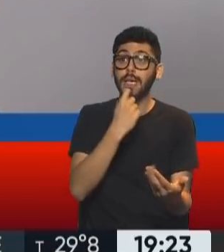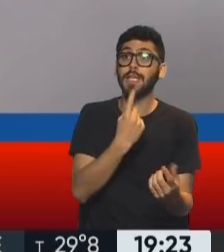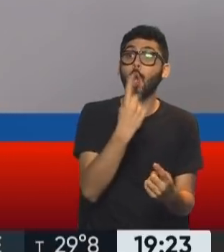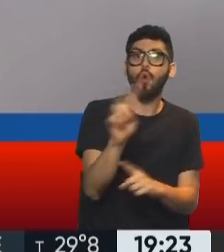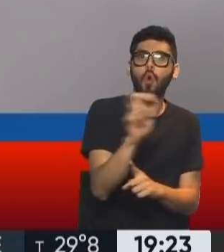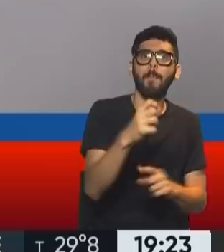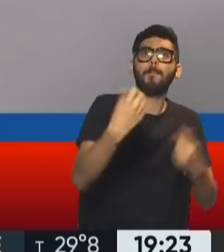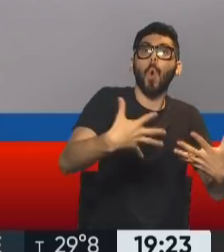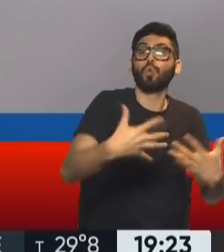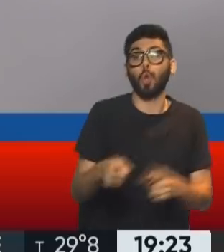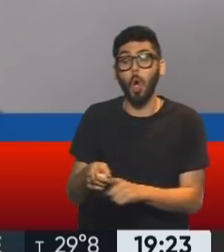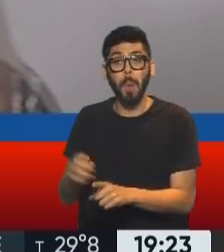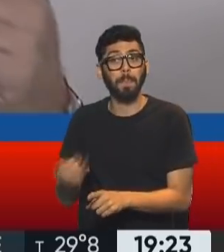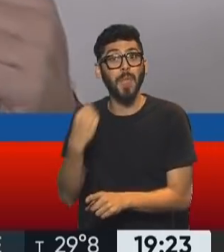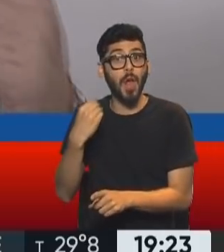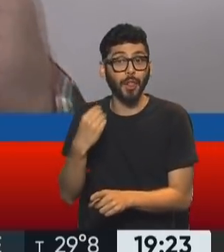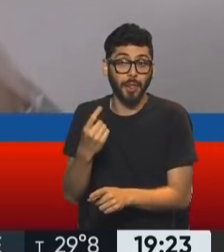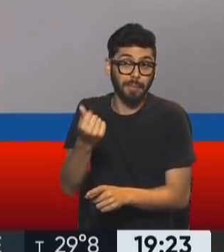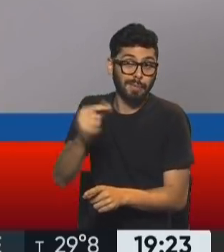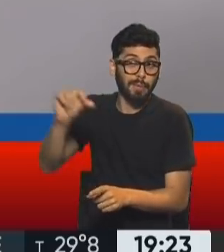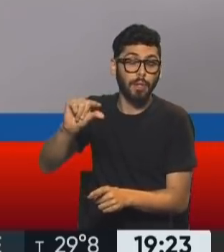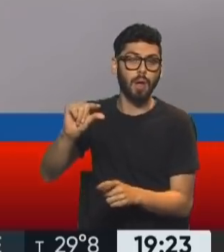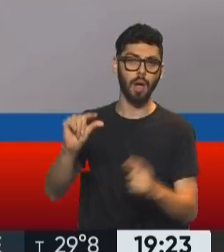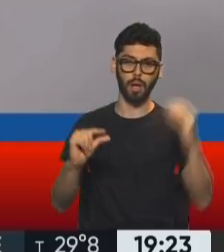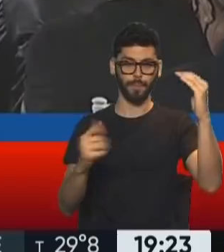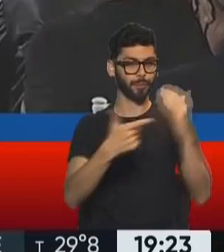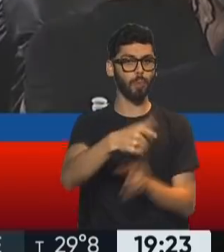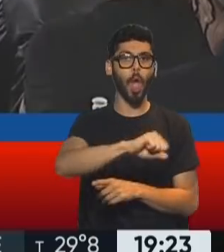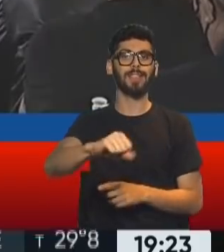es una sociedad, es una estafa. Y lo que hizo Evo fue terminar con esa estafa.